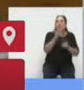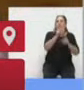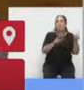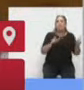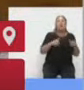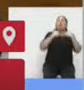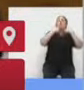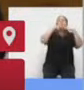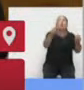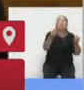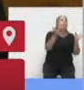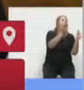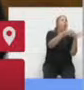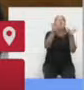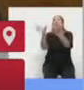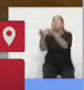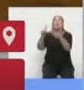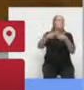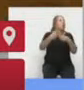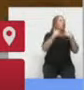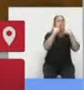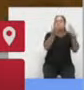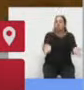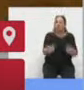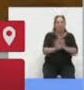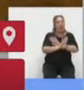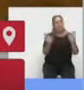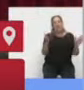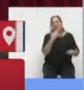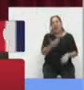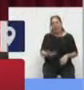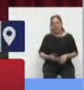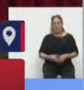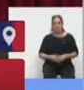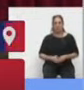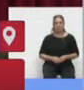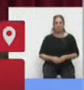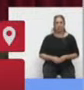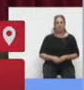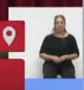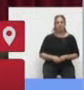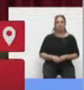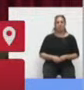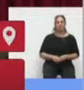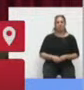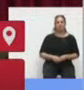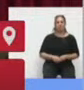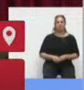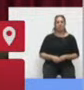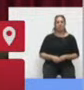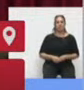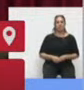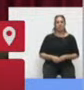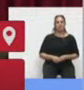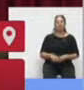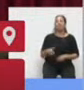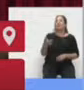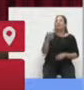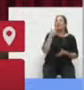de devaluación más fuerte, pero en esto yo diría, por cada 2 economistas